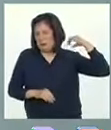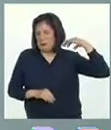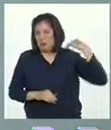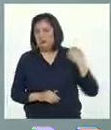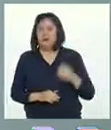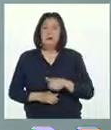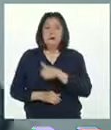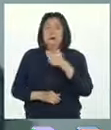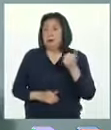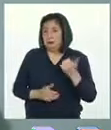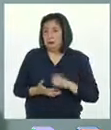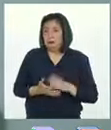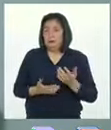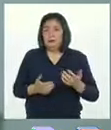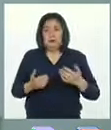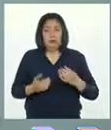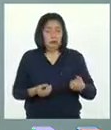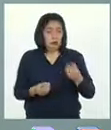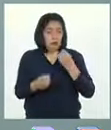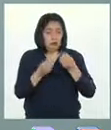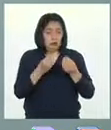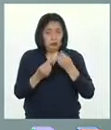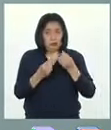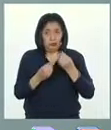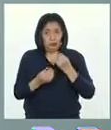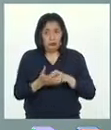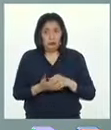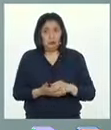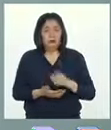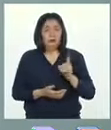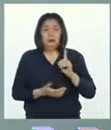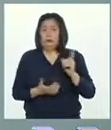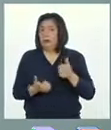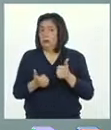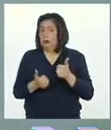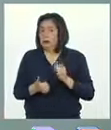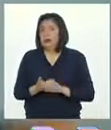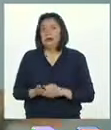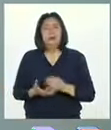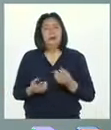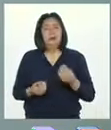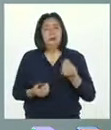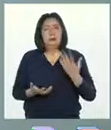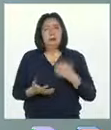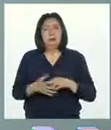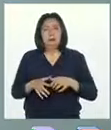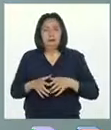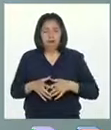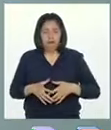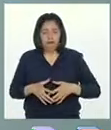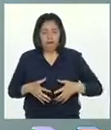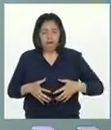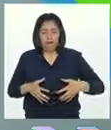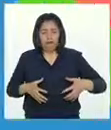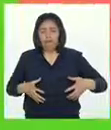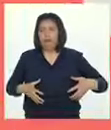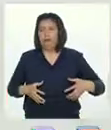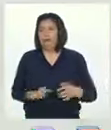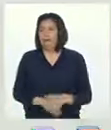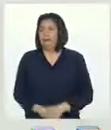una consecuencia de tener una alimentación poco saludable puede ser el aumento de